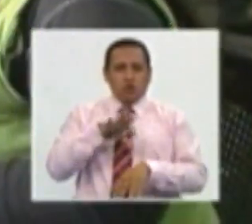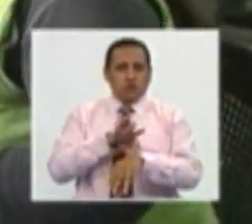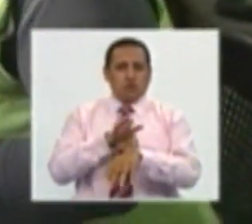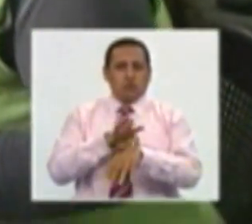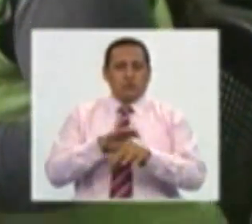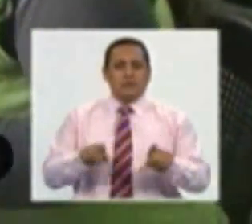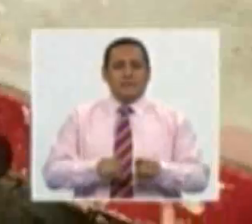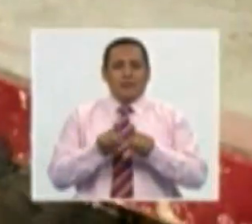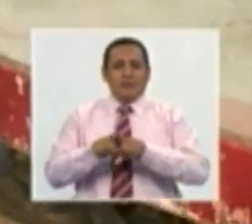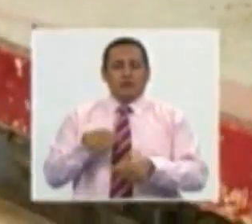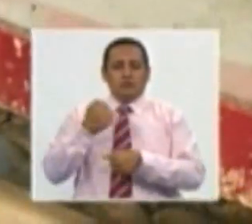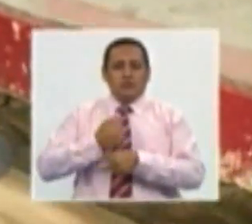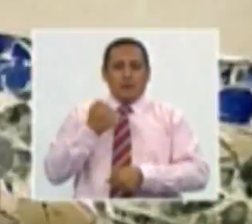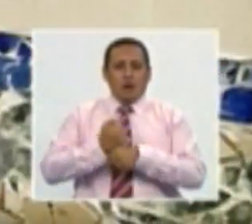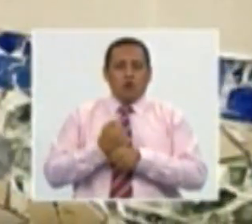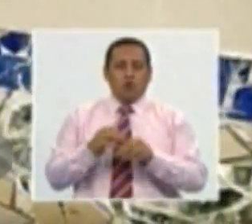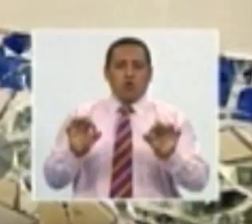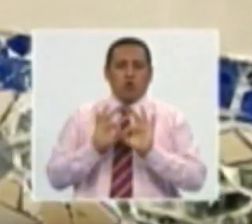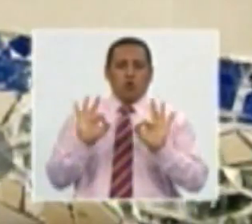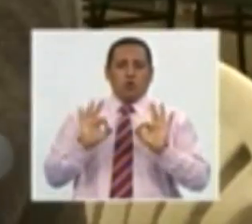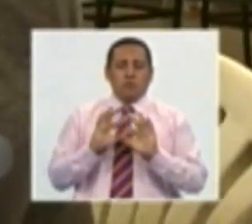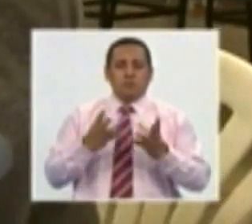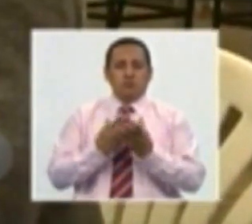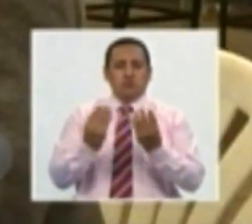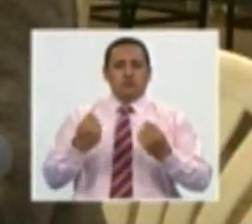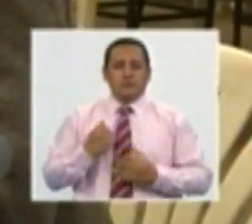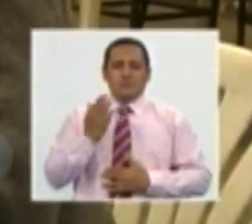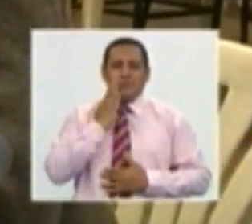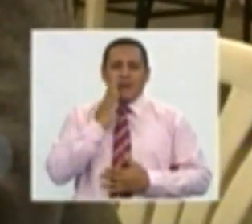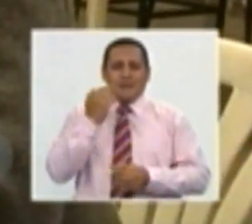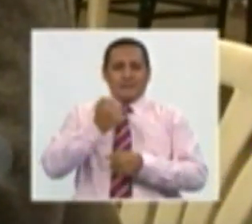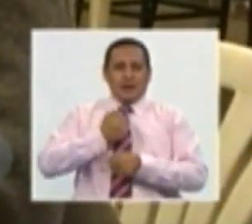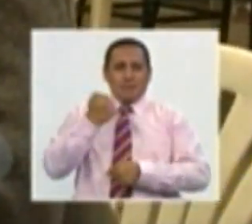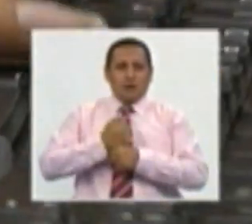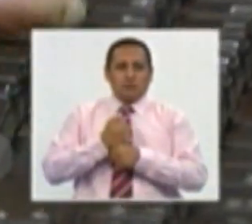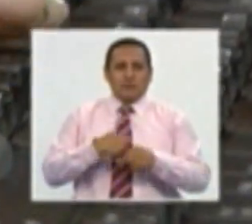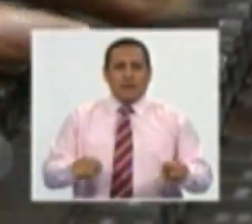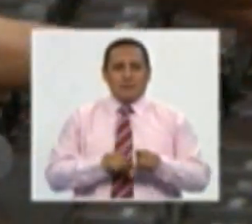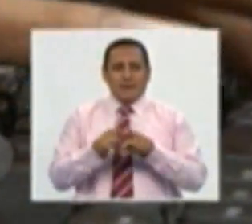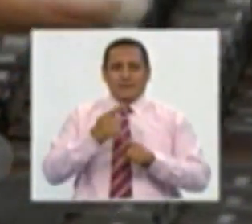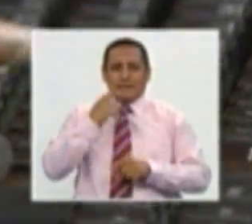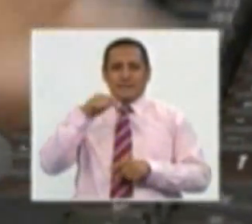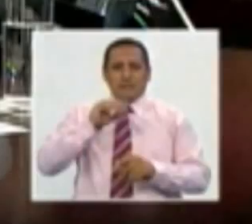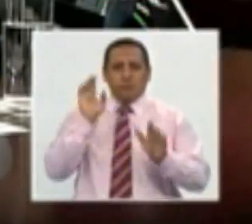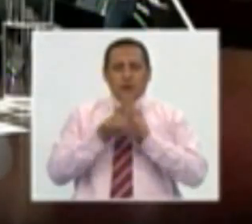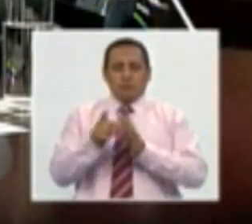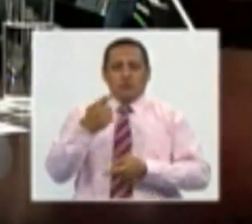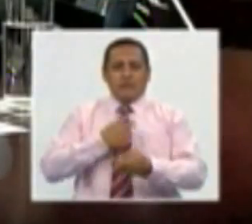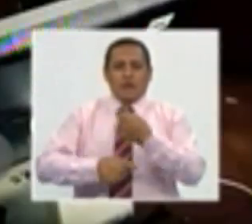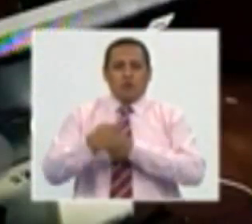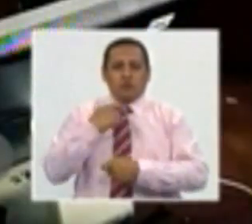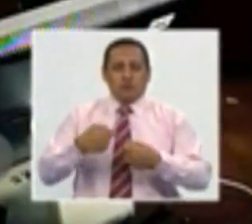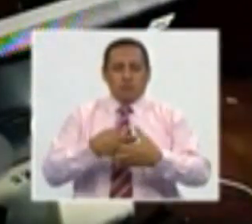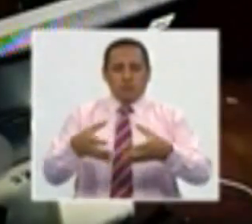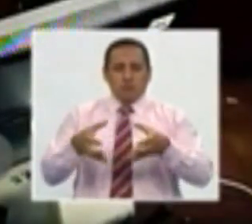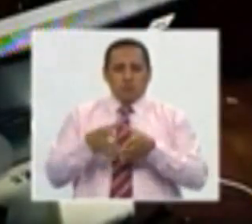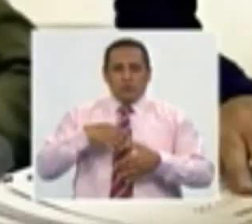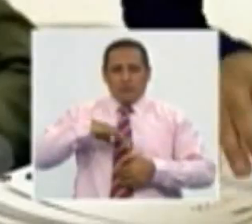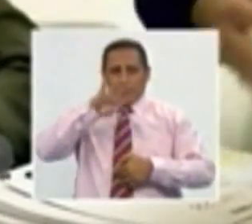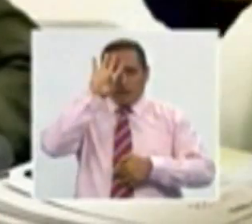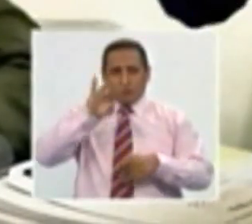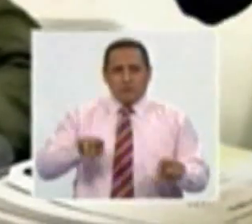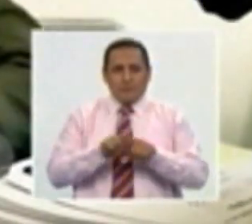salud, los trabajadores, o en este caso las madres trabajadoras, tienen que negociar con sus